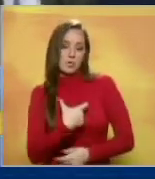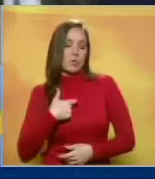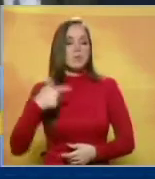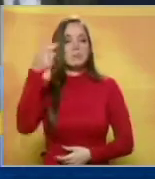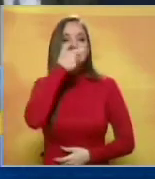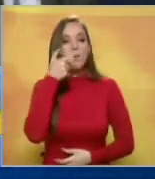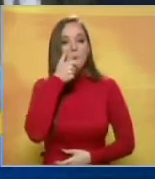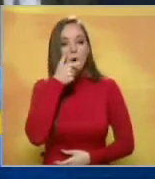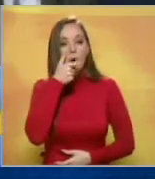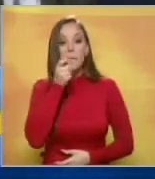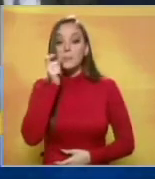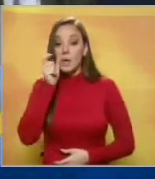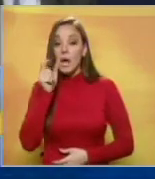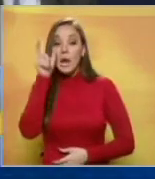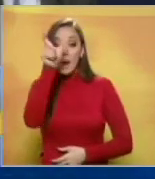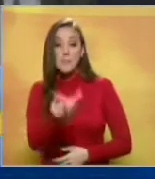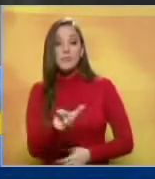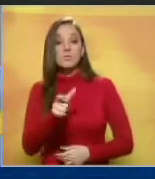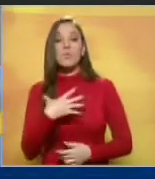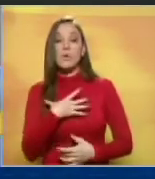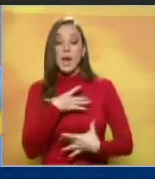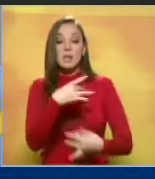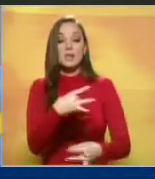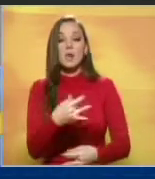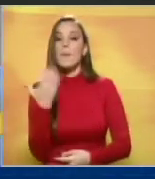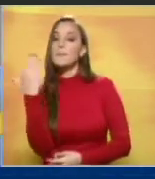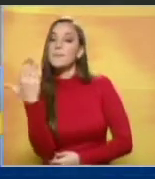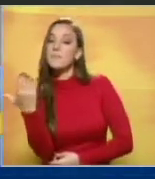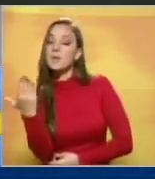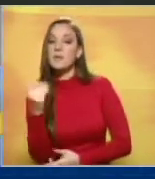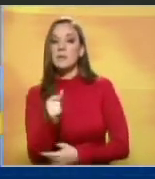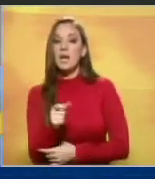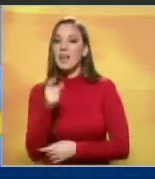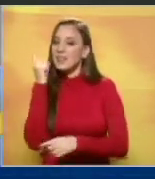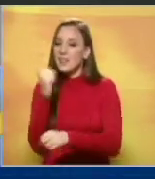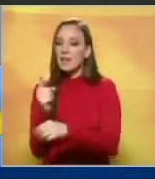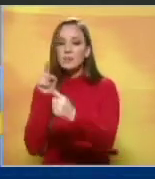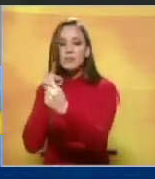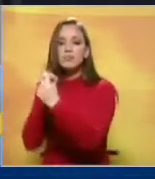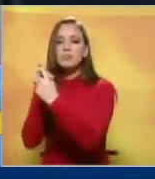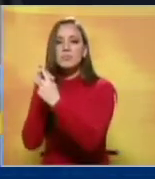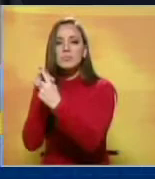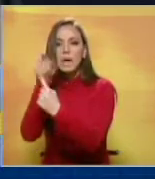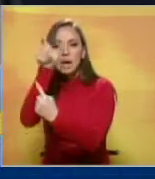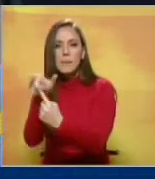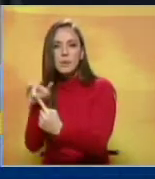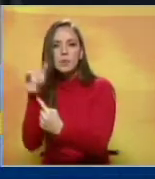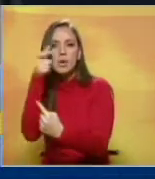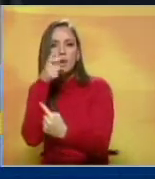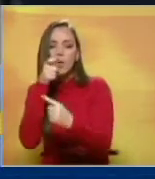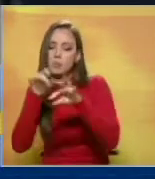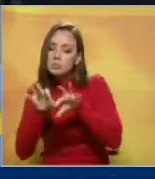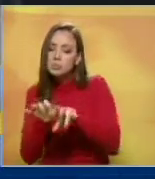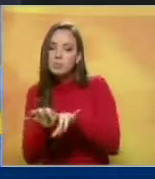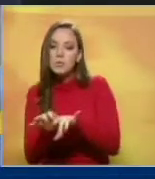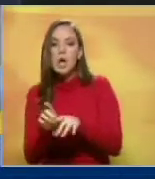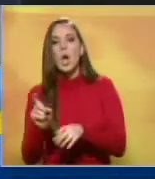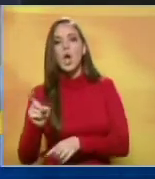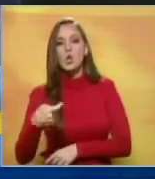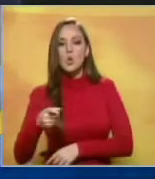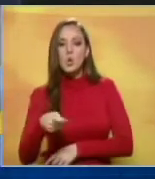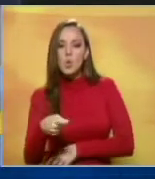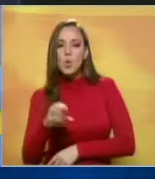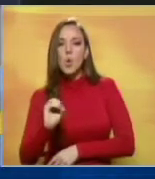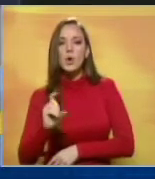precisa que el interesado debe presentar su solicitud directamente al gestor del motor de búsqueda en este caso podría ser google yahoo